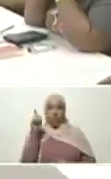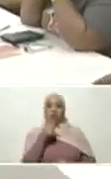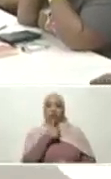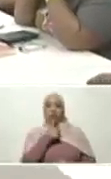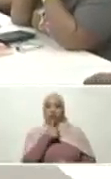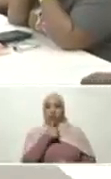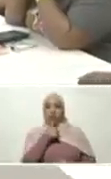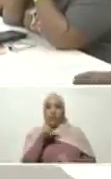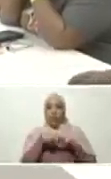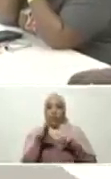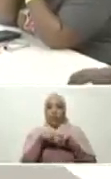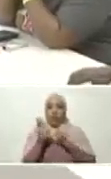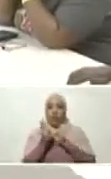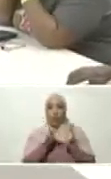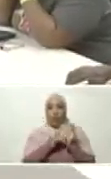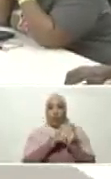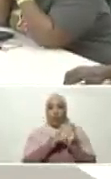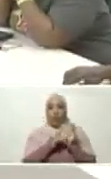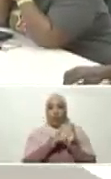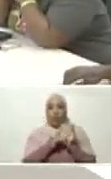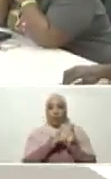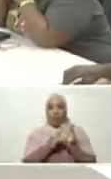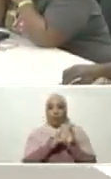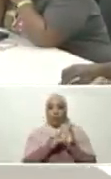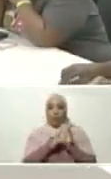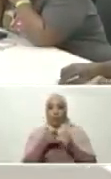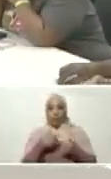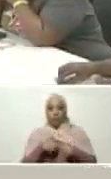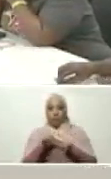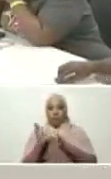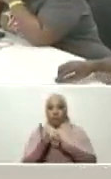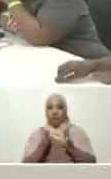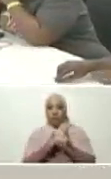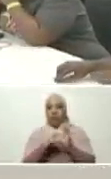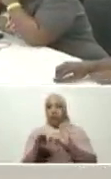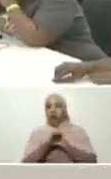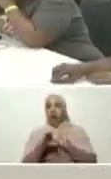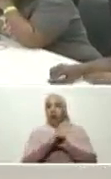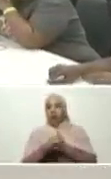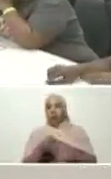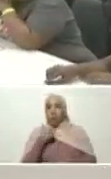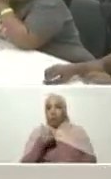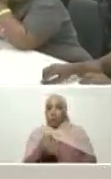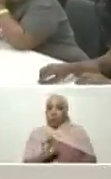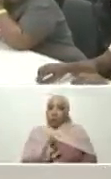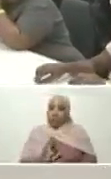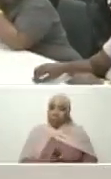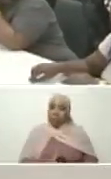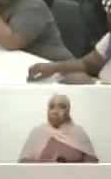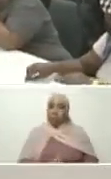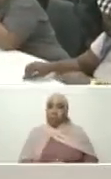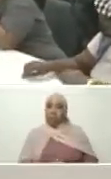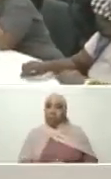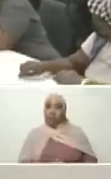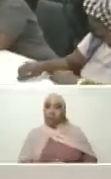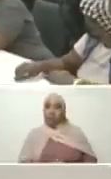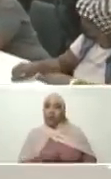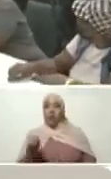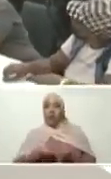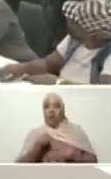El niño Jesús. El niño Jesús del Alto del Lídice. Adelante, pues. ¿Qué hay que cambiar? ¿Qué hay que